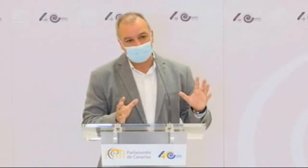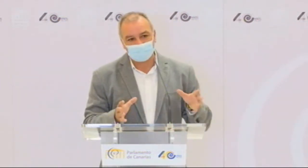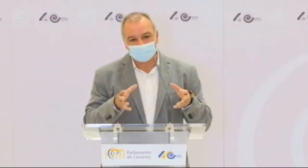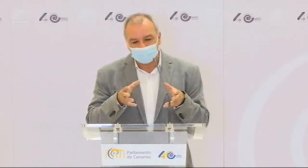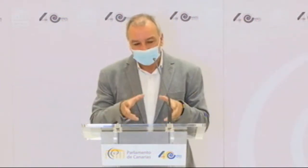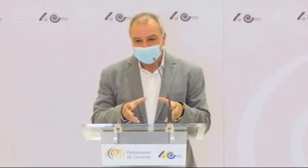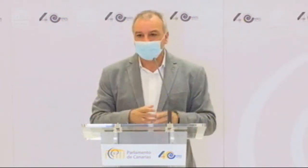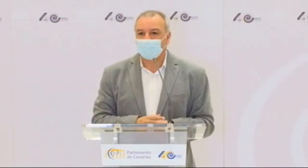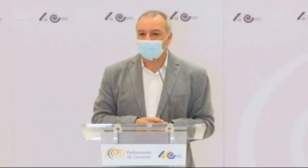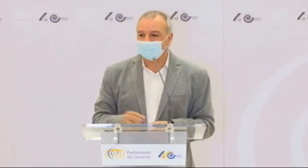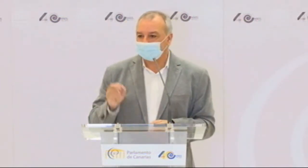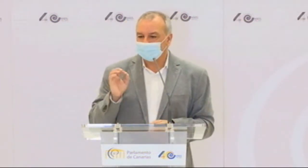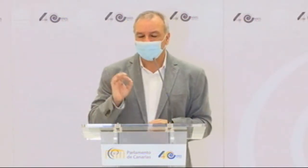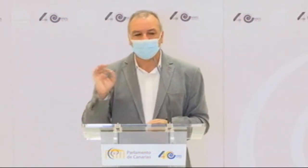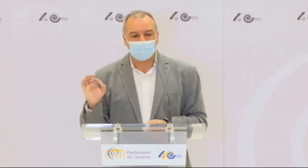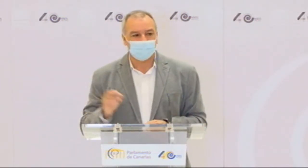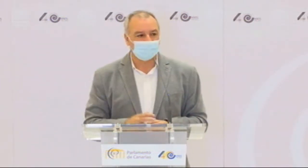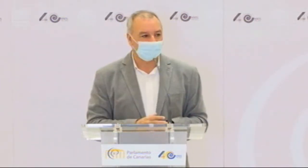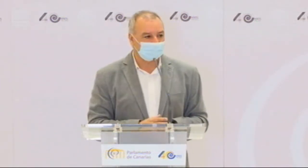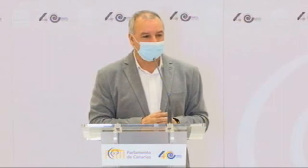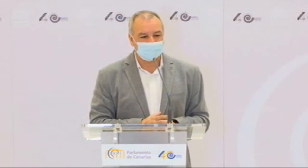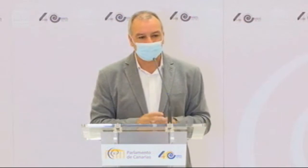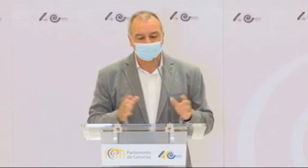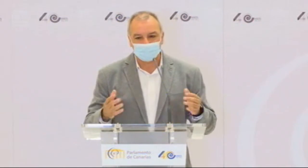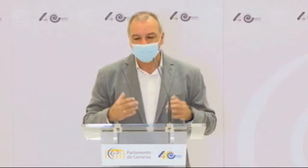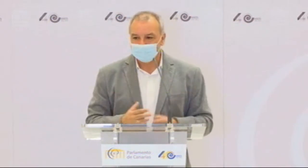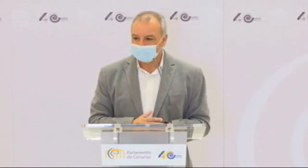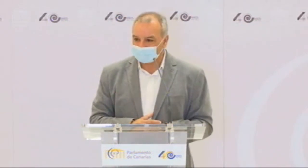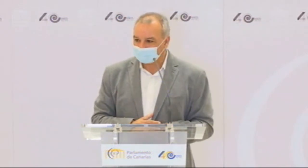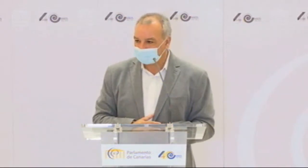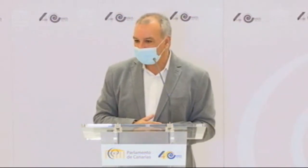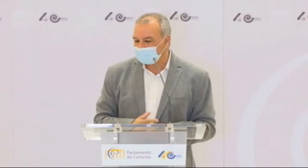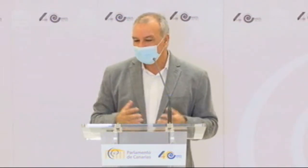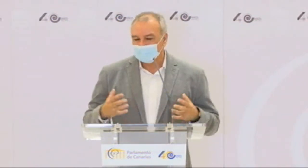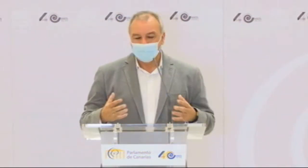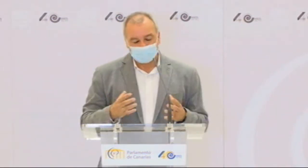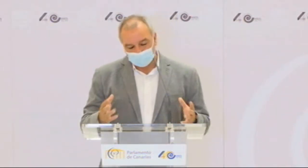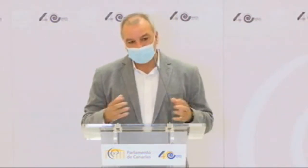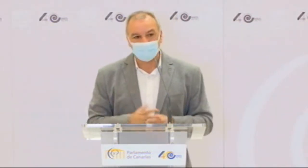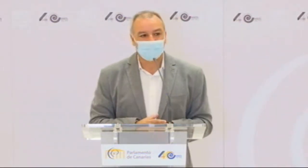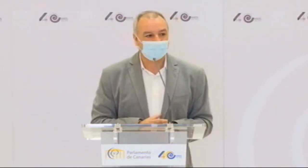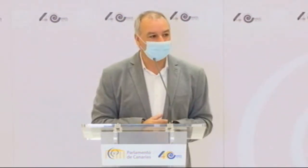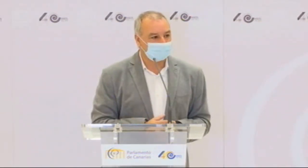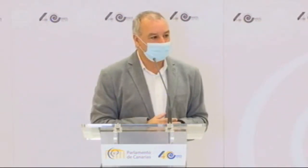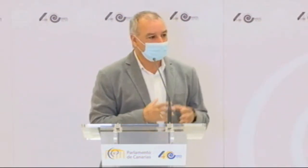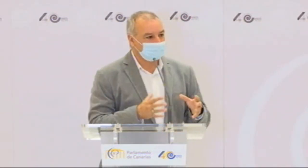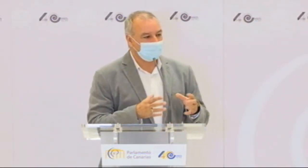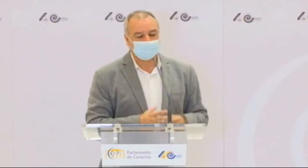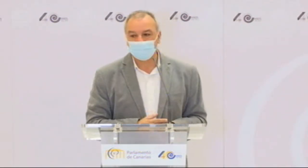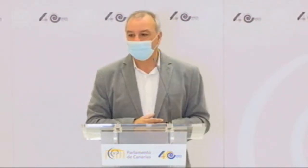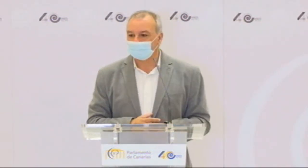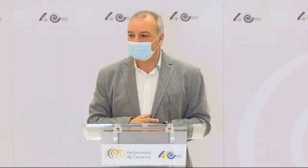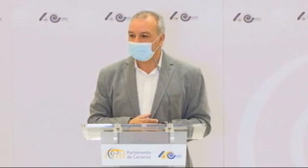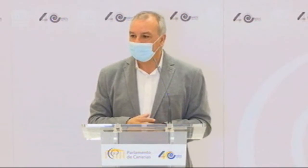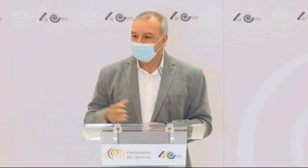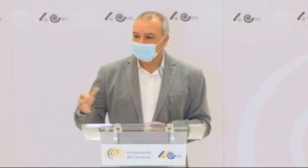Me van a permitir que focalice dos, tres ejemplos muy, muy claros también de la Concejalía, de la Consejería que desde